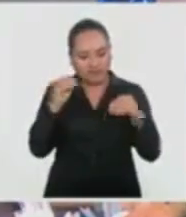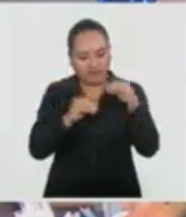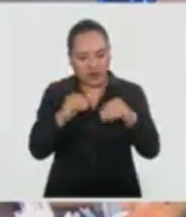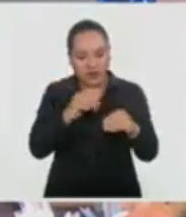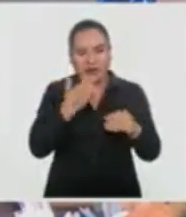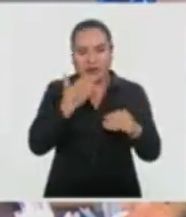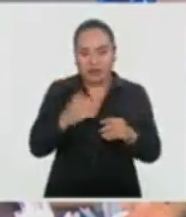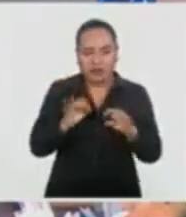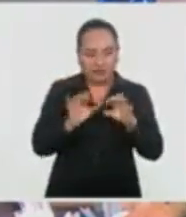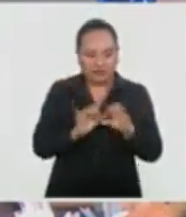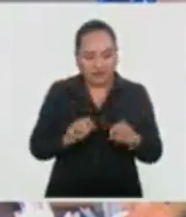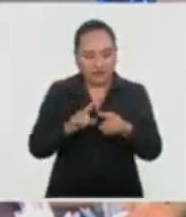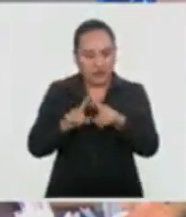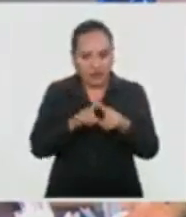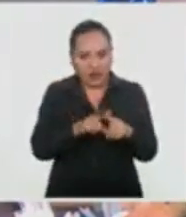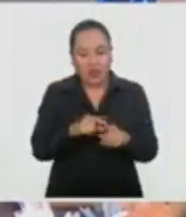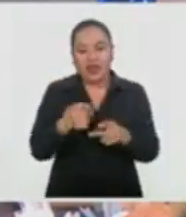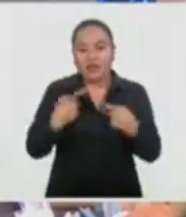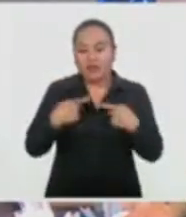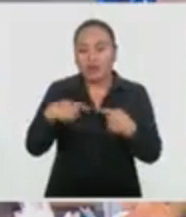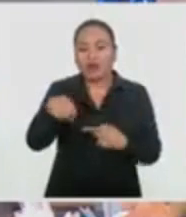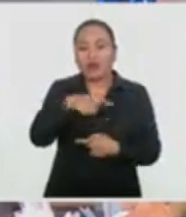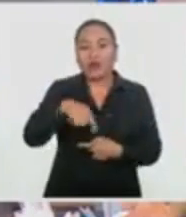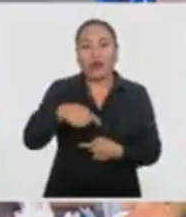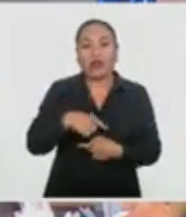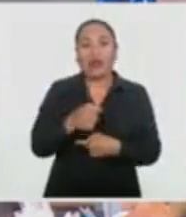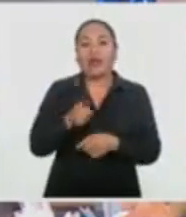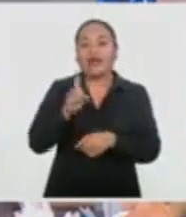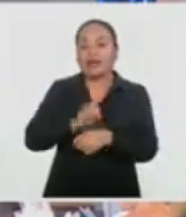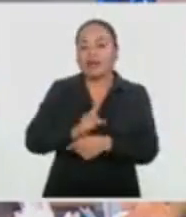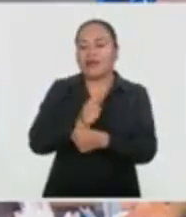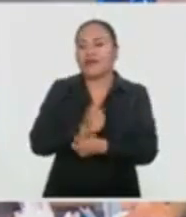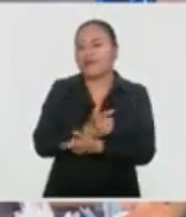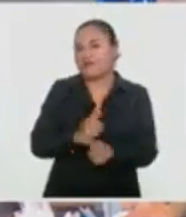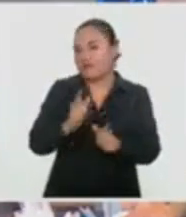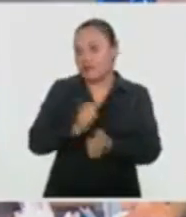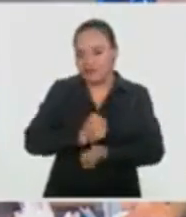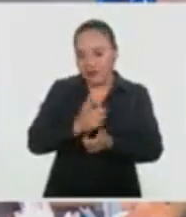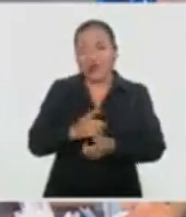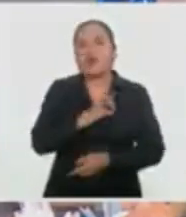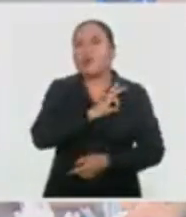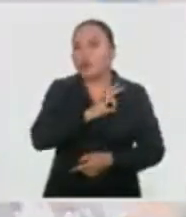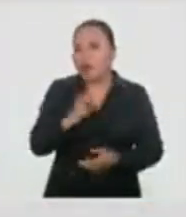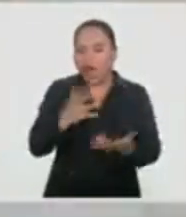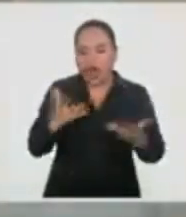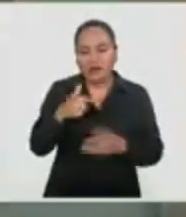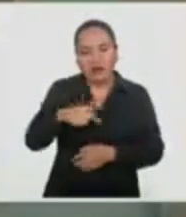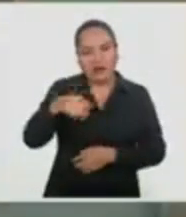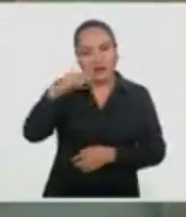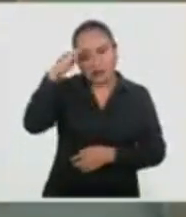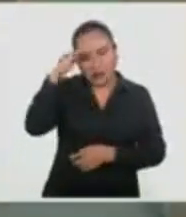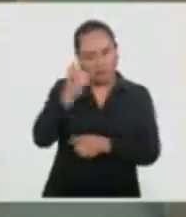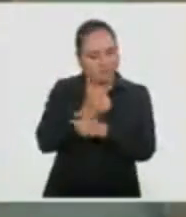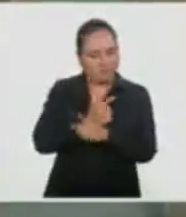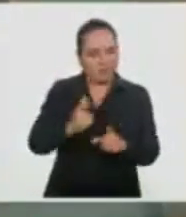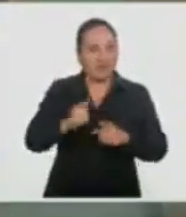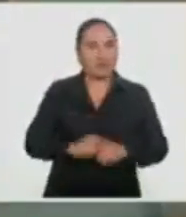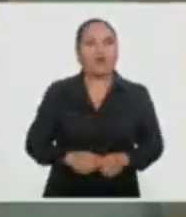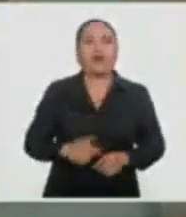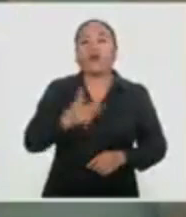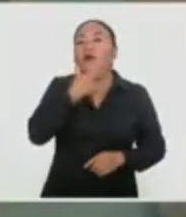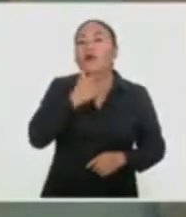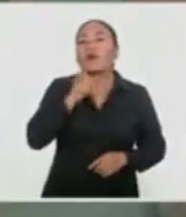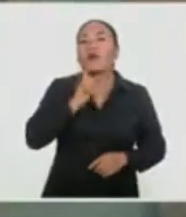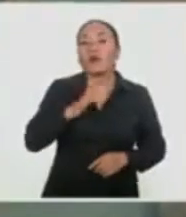los comunicadores pueden expresar sin limitación su pensar. Recalcó que todas y todos